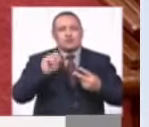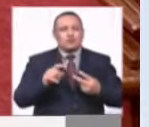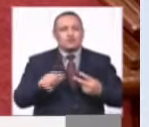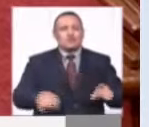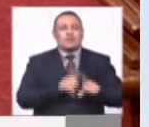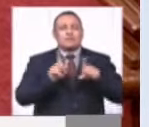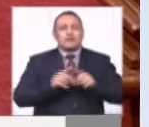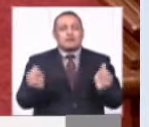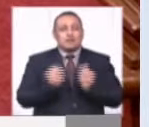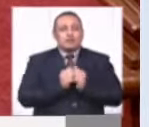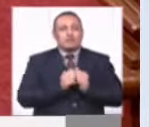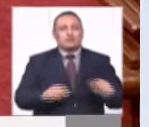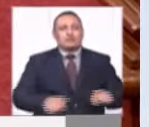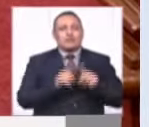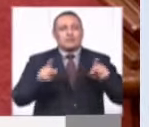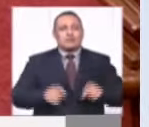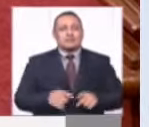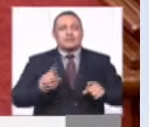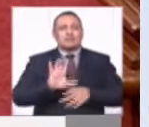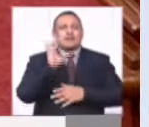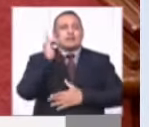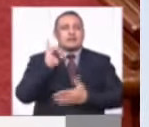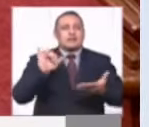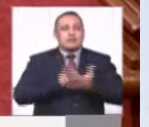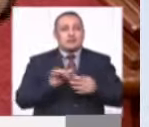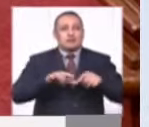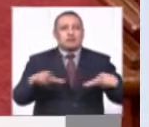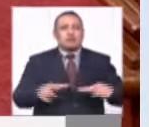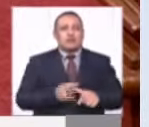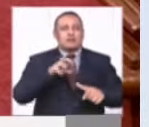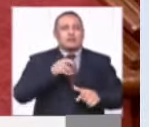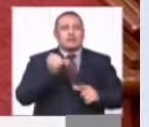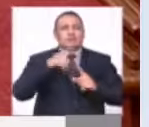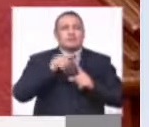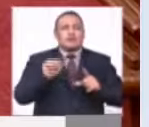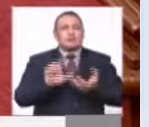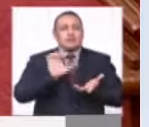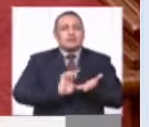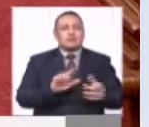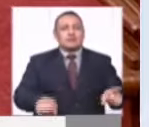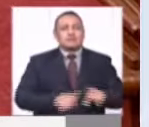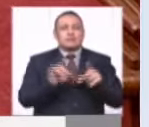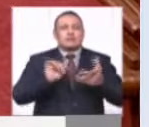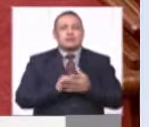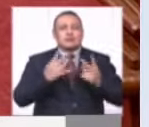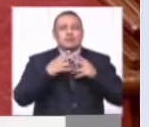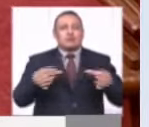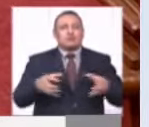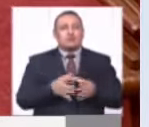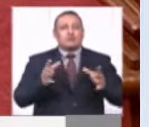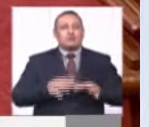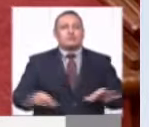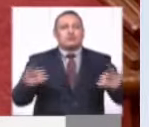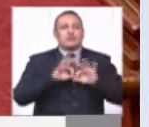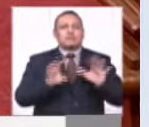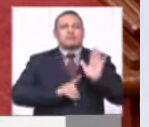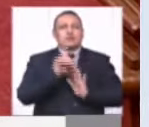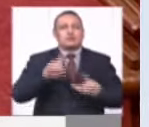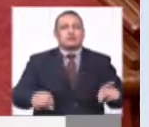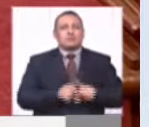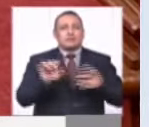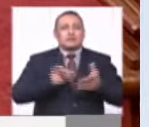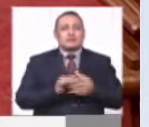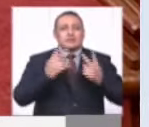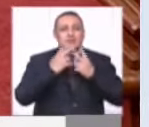que conjuntamente con el puerto de Chancay, el puerto de Paita y el puerto de Lima sean un eje importante de desarrollo portuario y